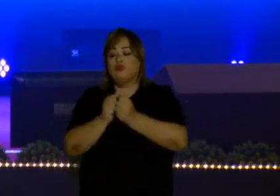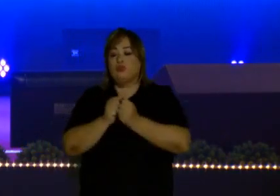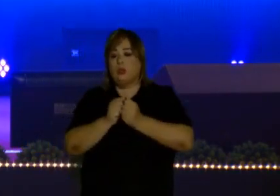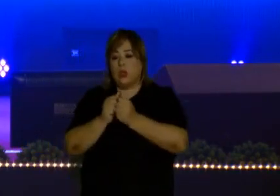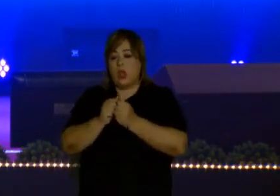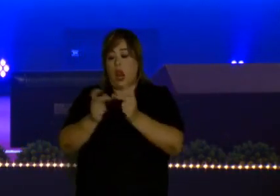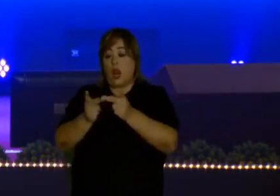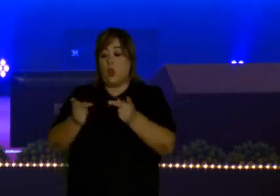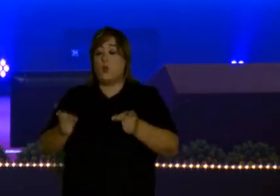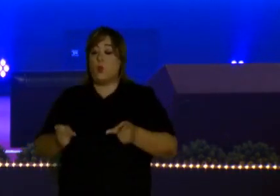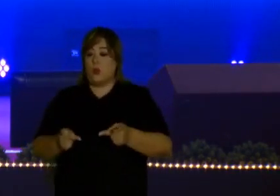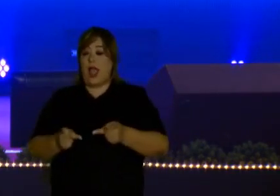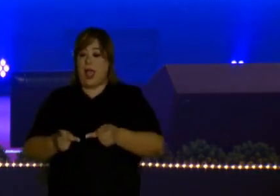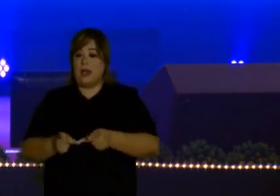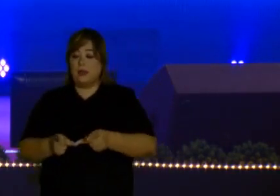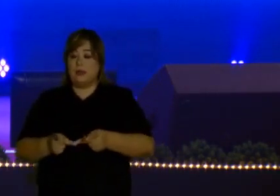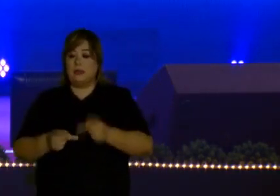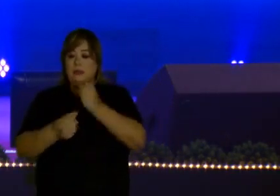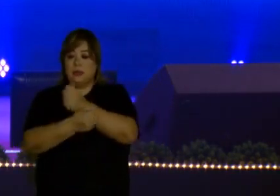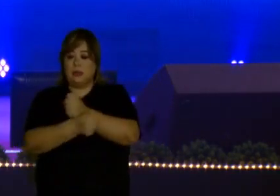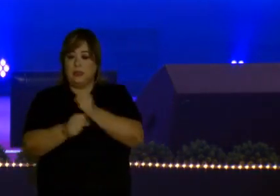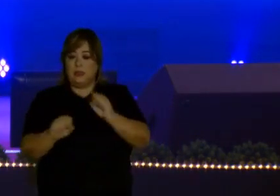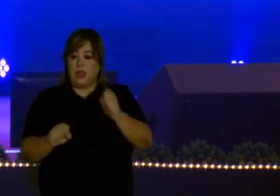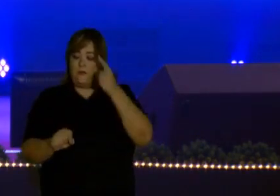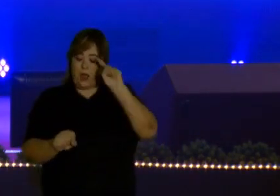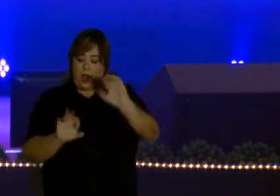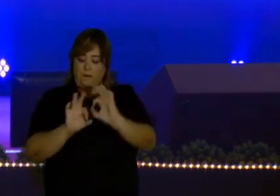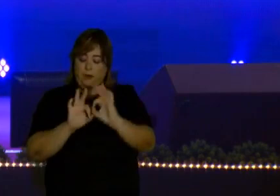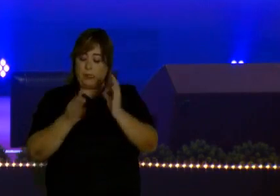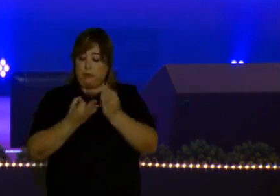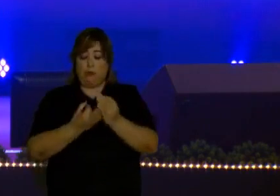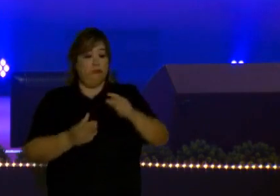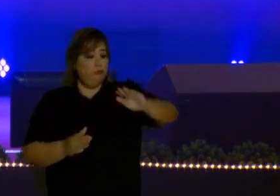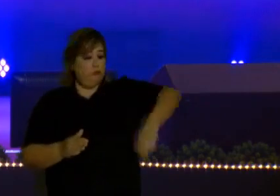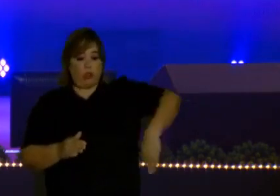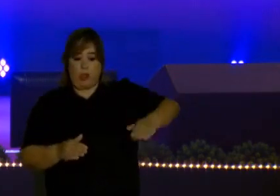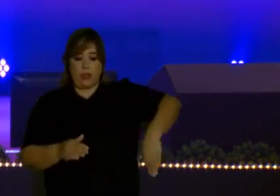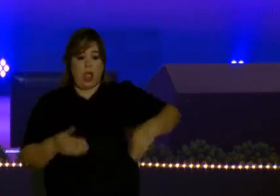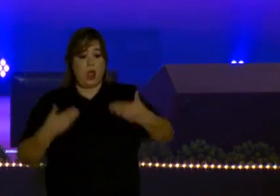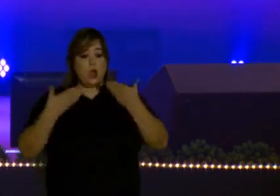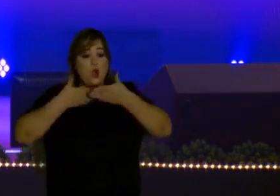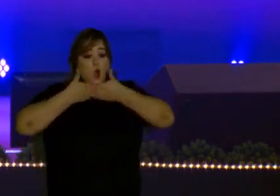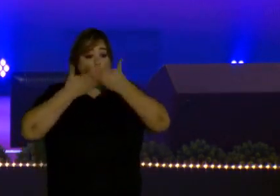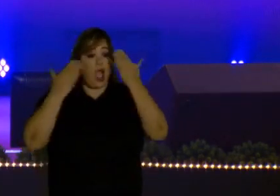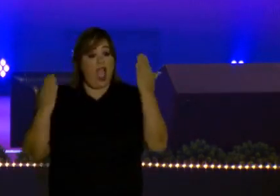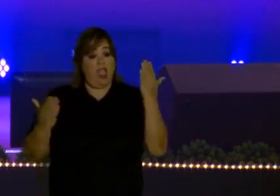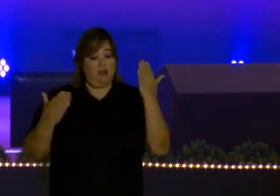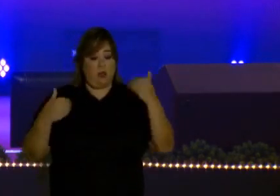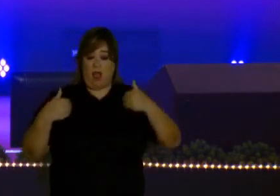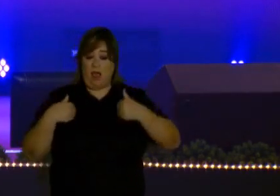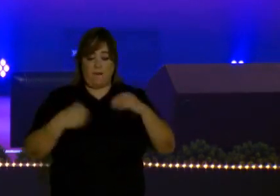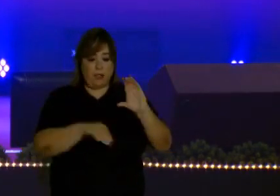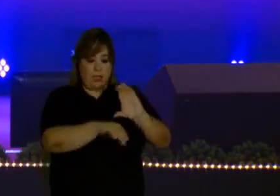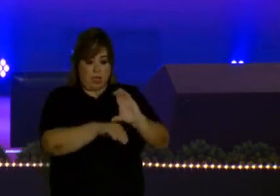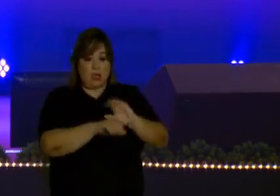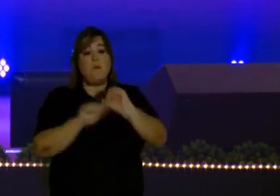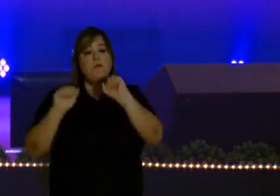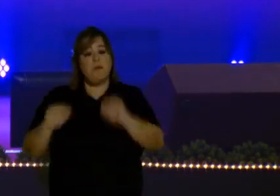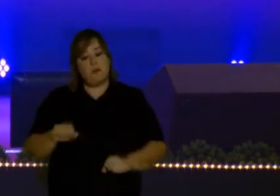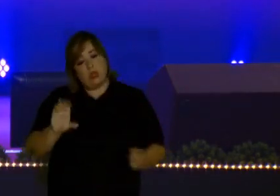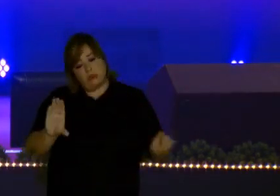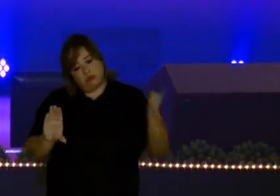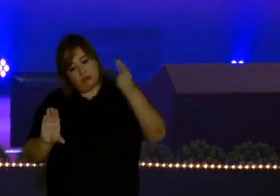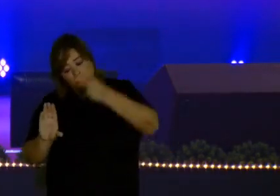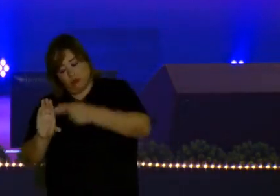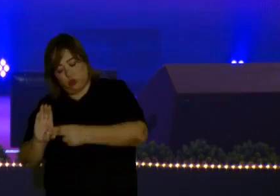lugar seguro para su familia. Así que si no tiene un lugar donde congregarse para adorar a Dios los miércoles, los domingos,